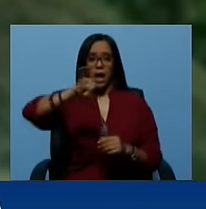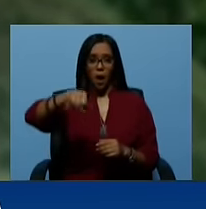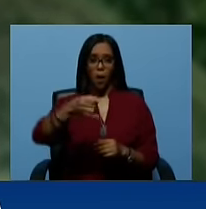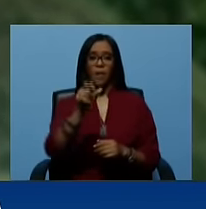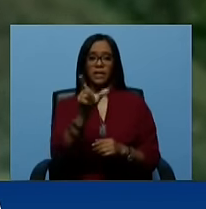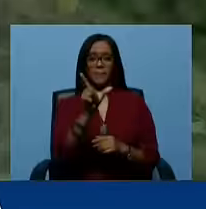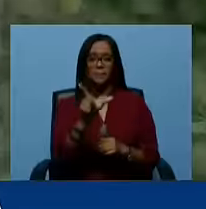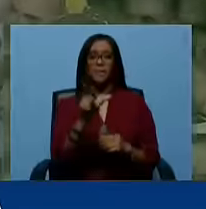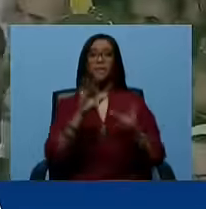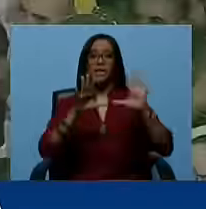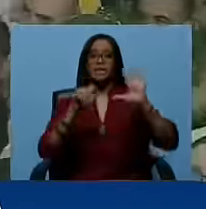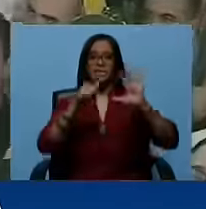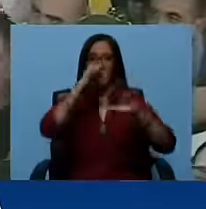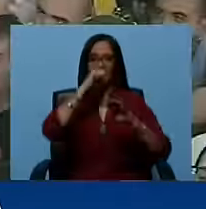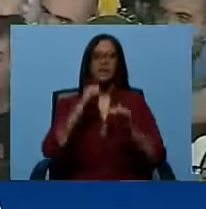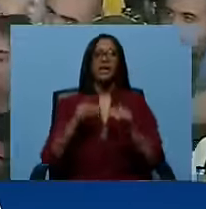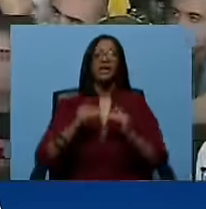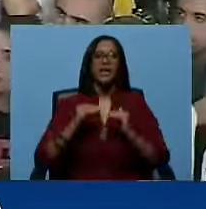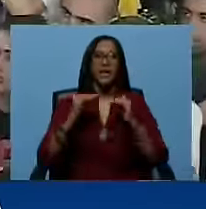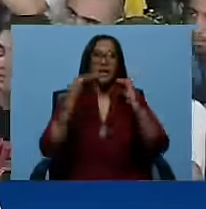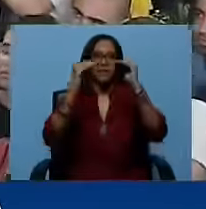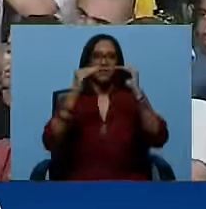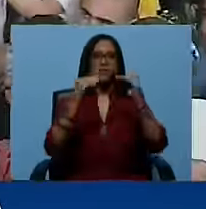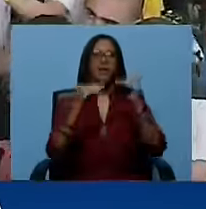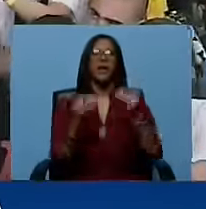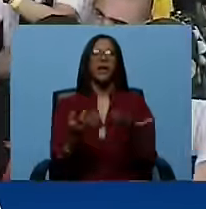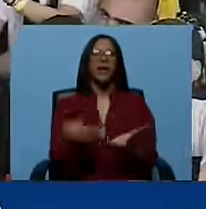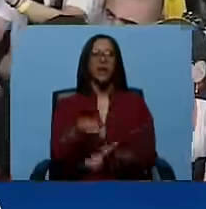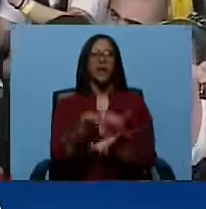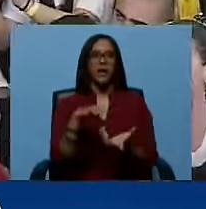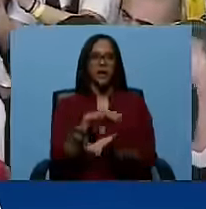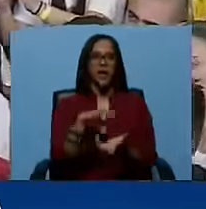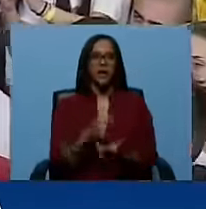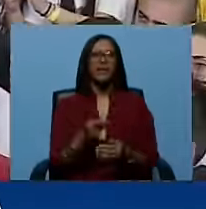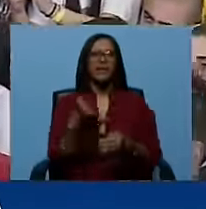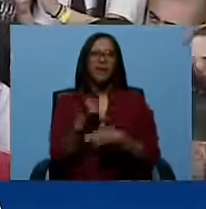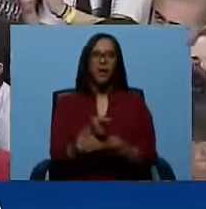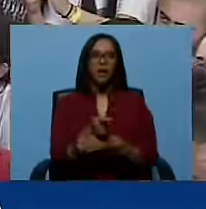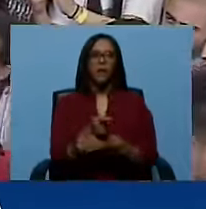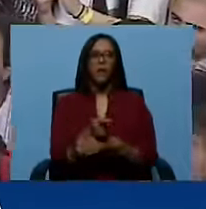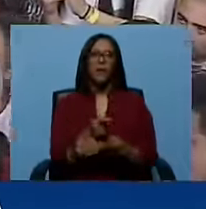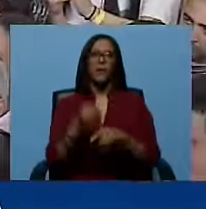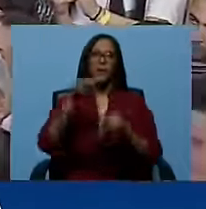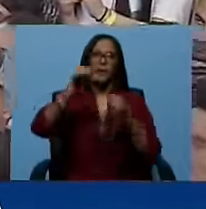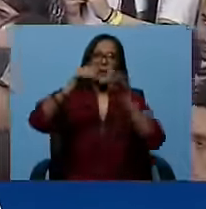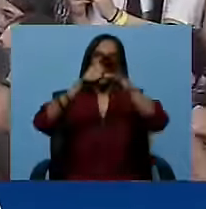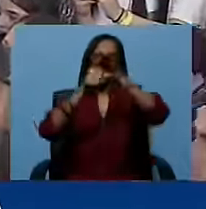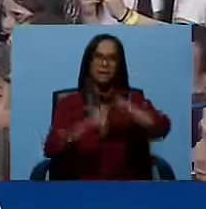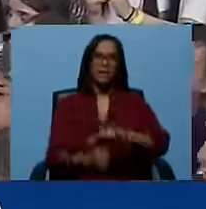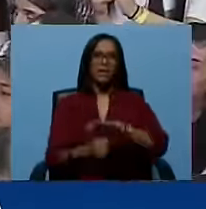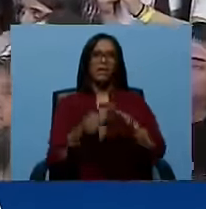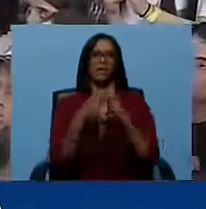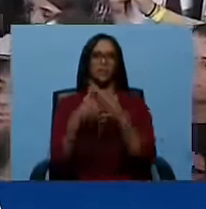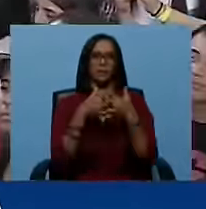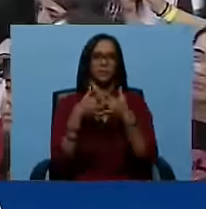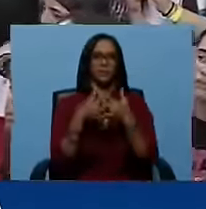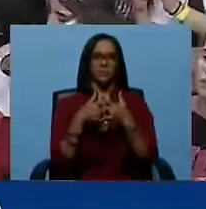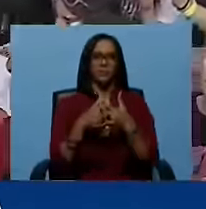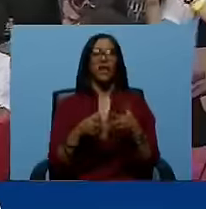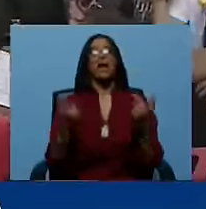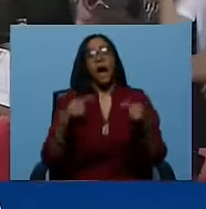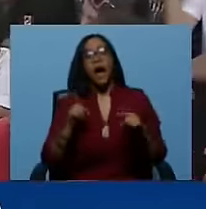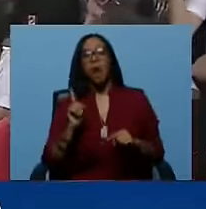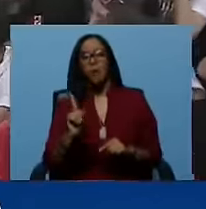estos 16 años, creció en medio de las dificultades impuestas por el asedio imperialista. Aún